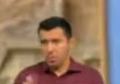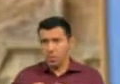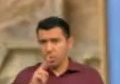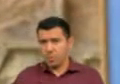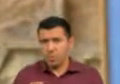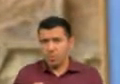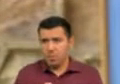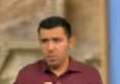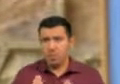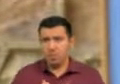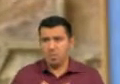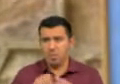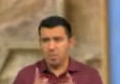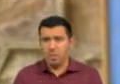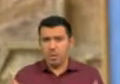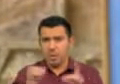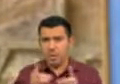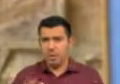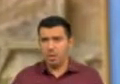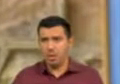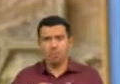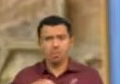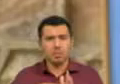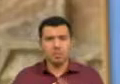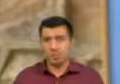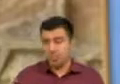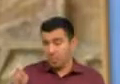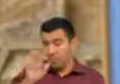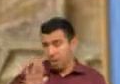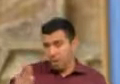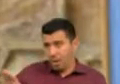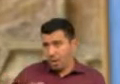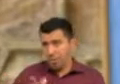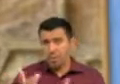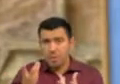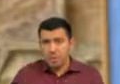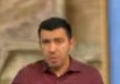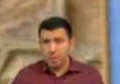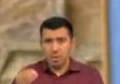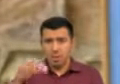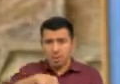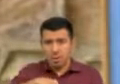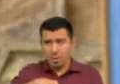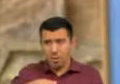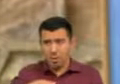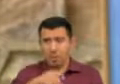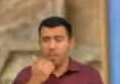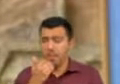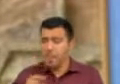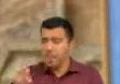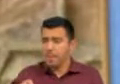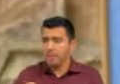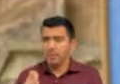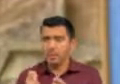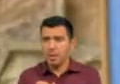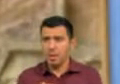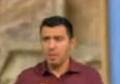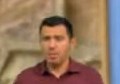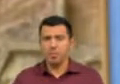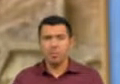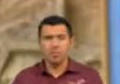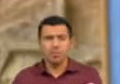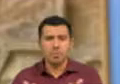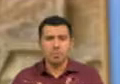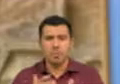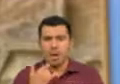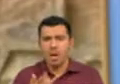condiciones de vida digna es decir solamente a ellos si ellos necesitan hacer un cambio por ejemplo en